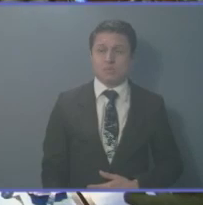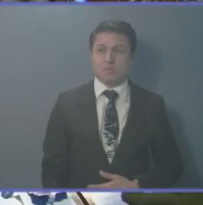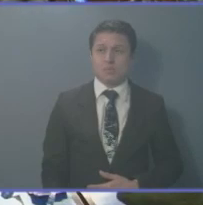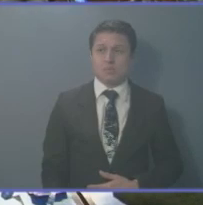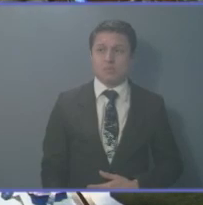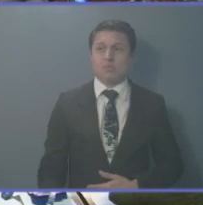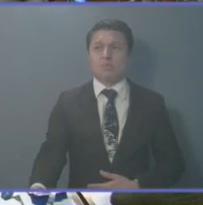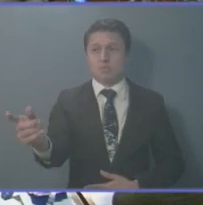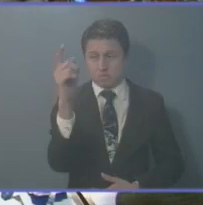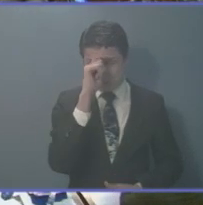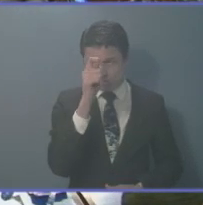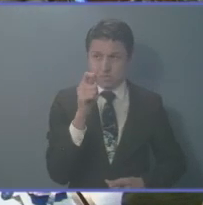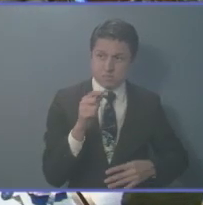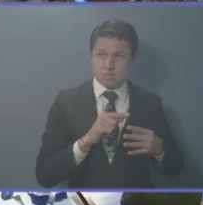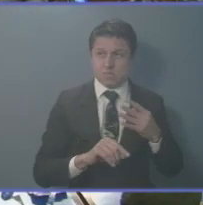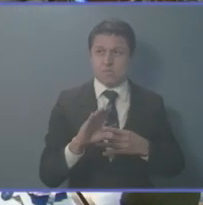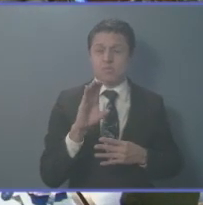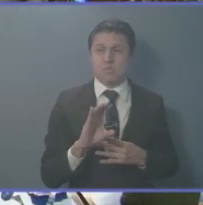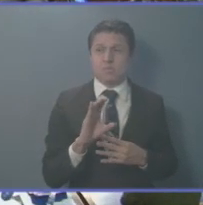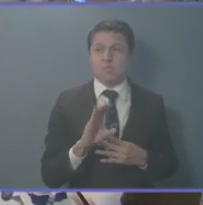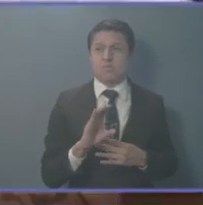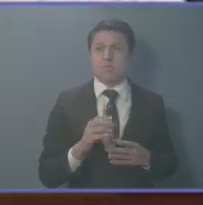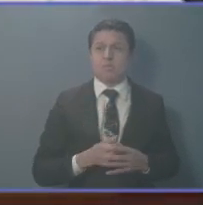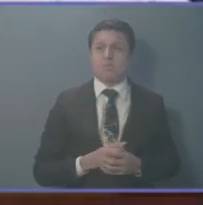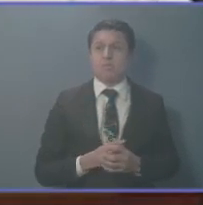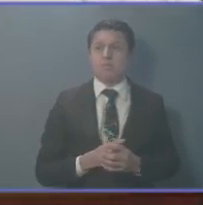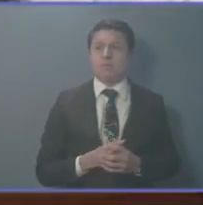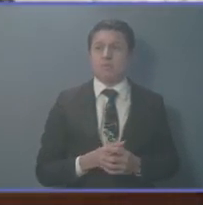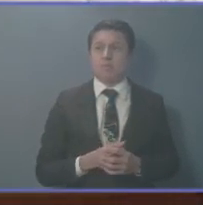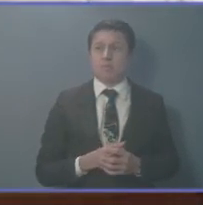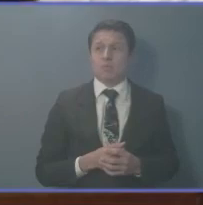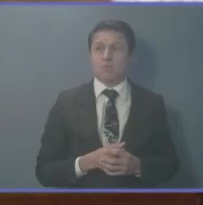Que la Honorable Sala de lo Constitucional de la Corte Suprema de Justicia